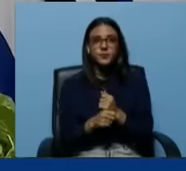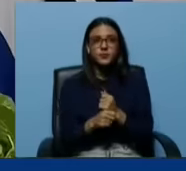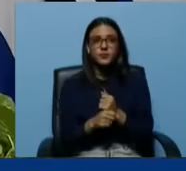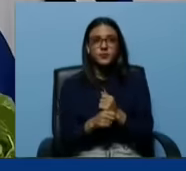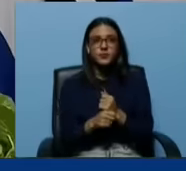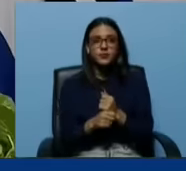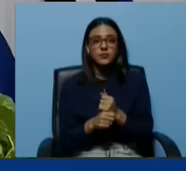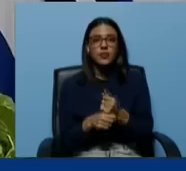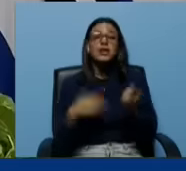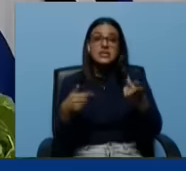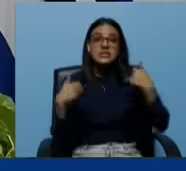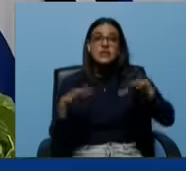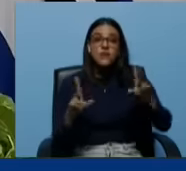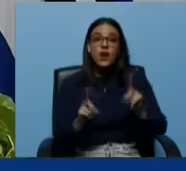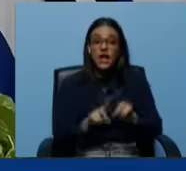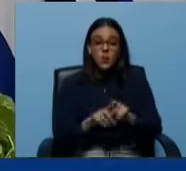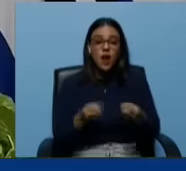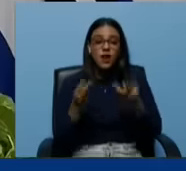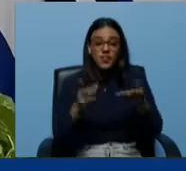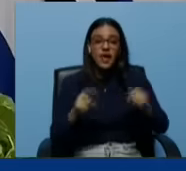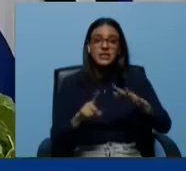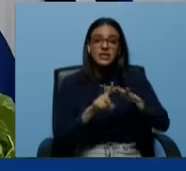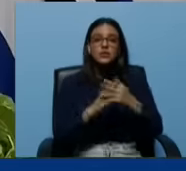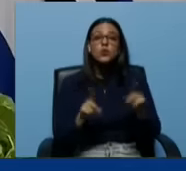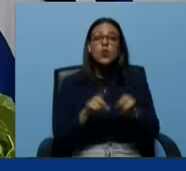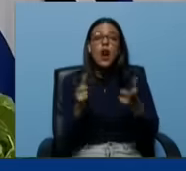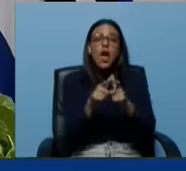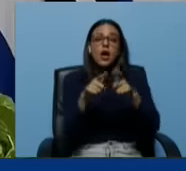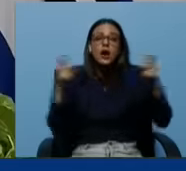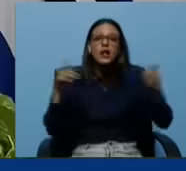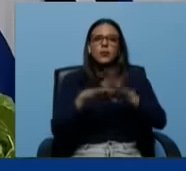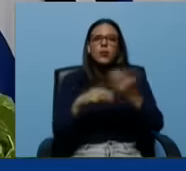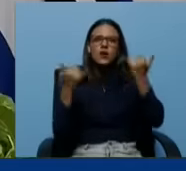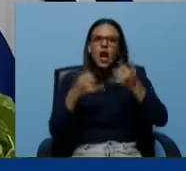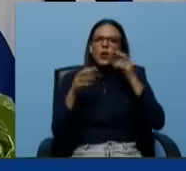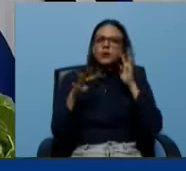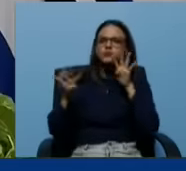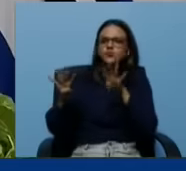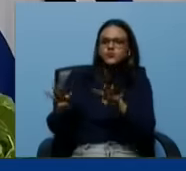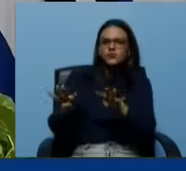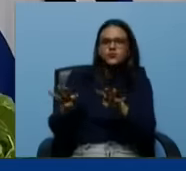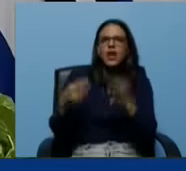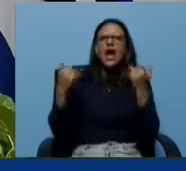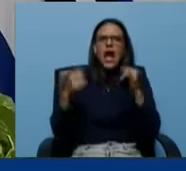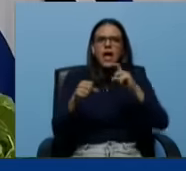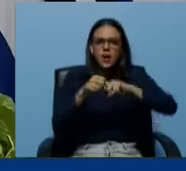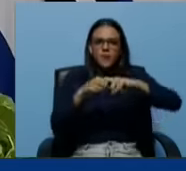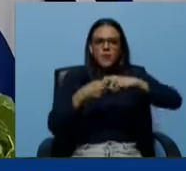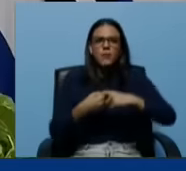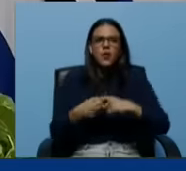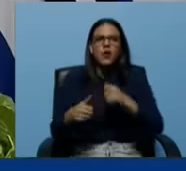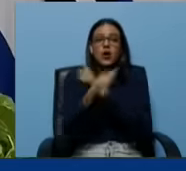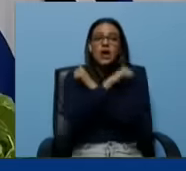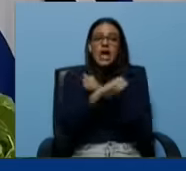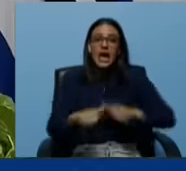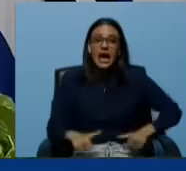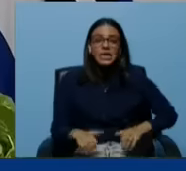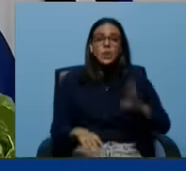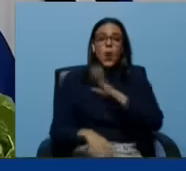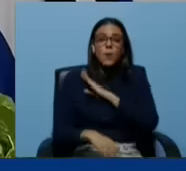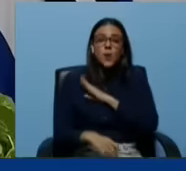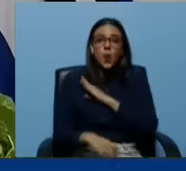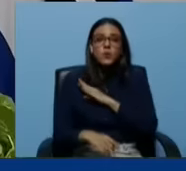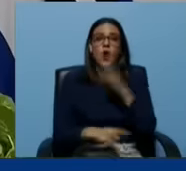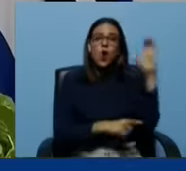mayor, porque se involucran al ejército de Colombia, se